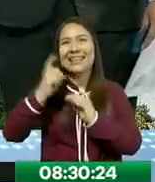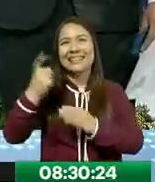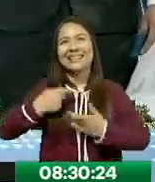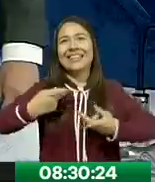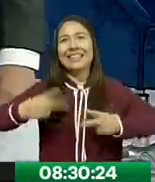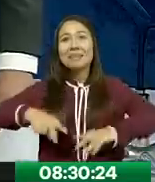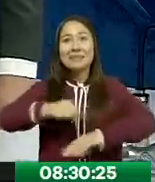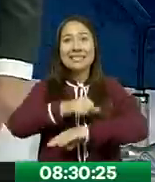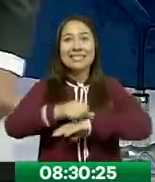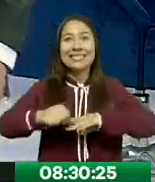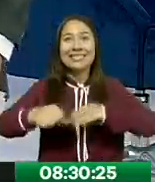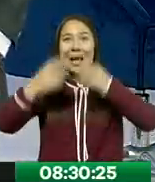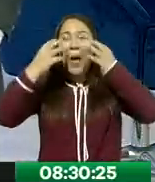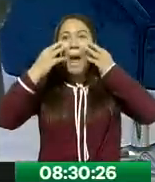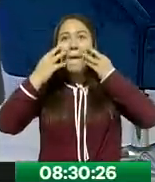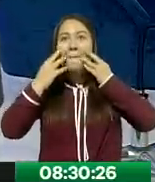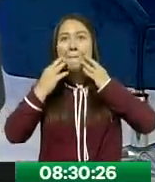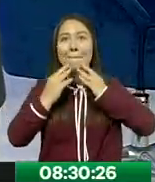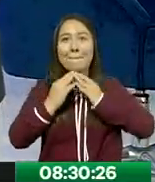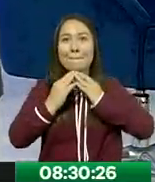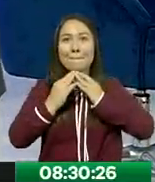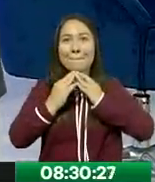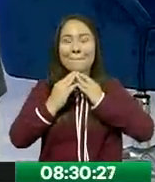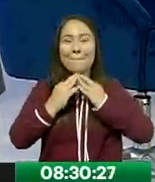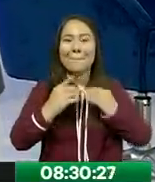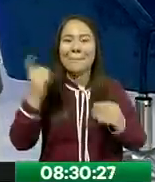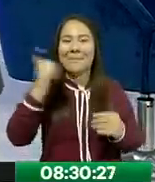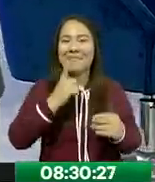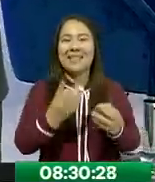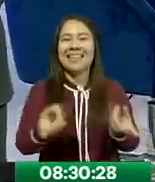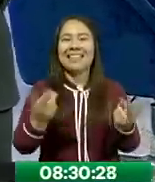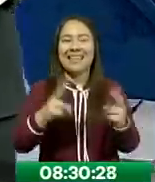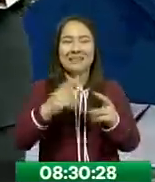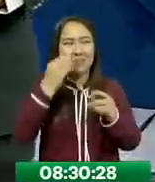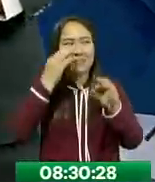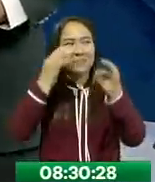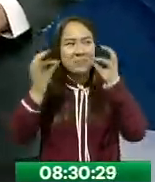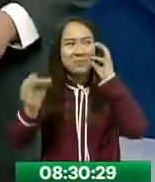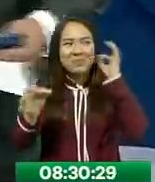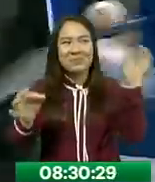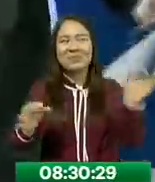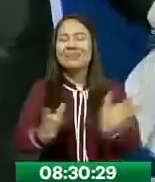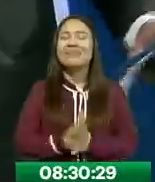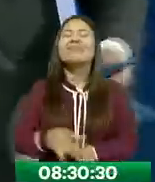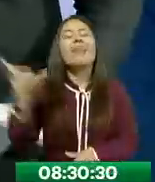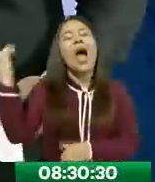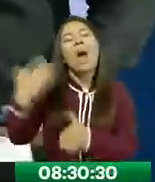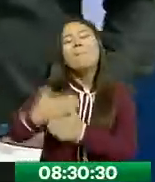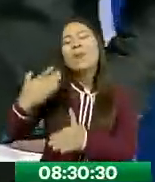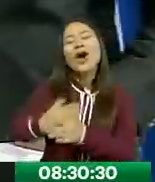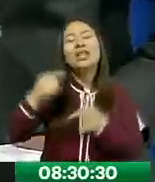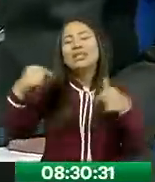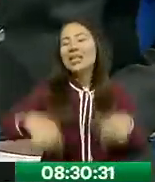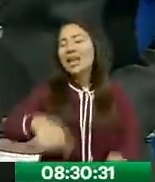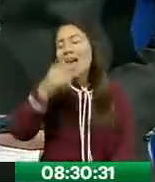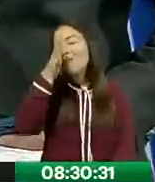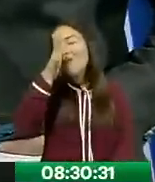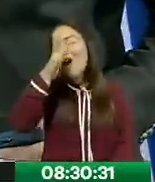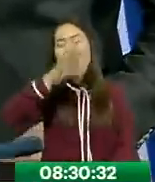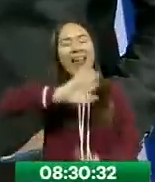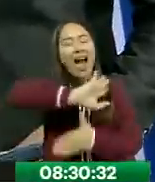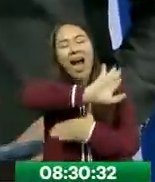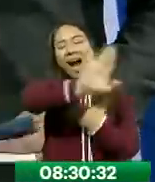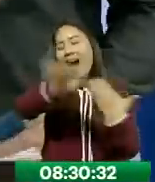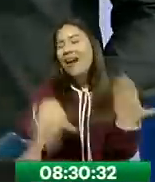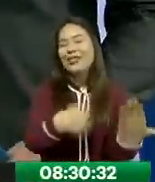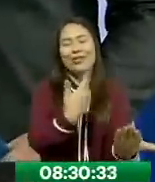Muy bien, felicitaciones. La quicoplastia. Mi querida Pili, este cabeza de cangrejo. Aquí se goza, aquí se divierte bastante, señoras y